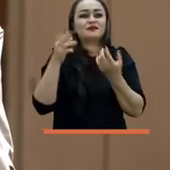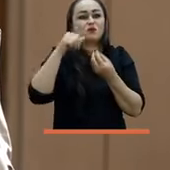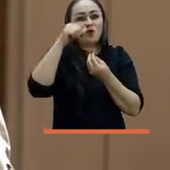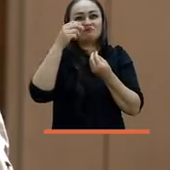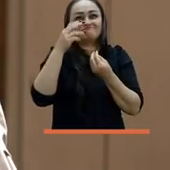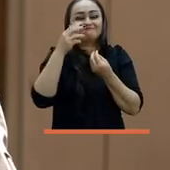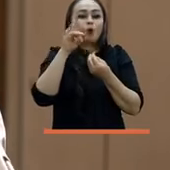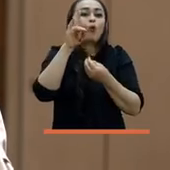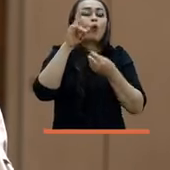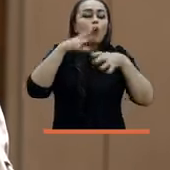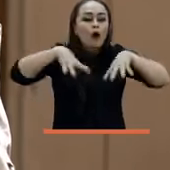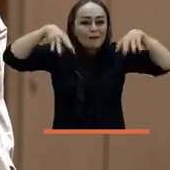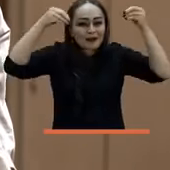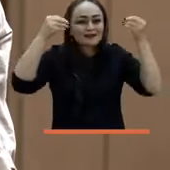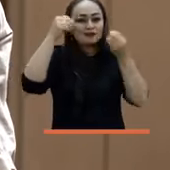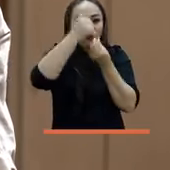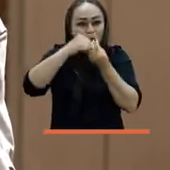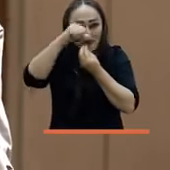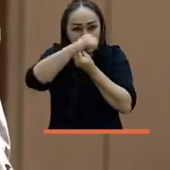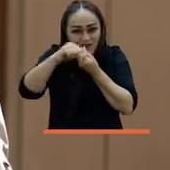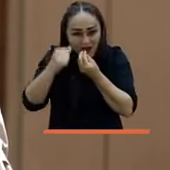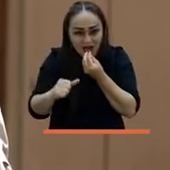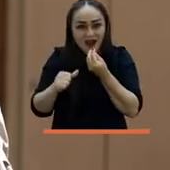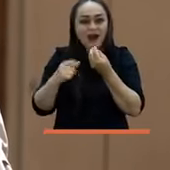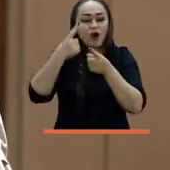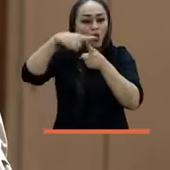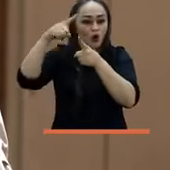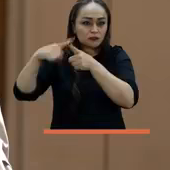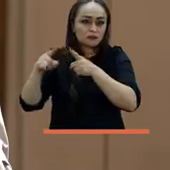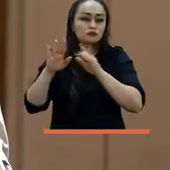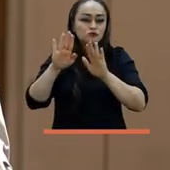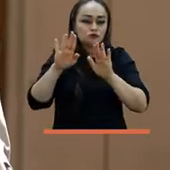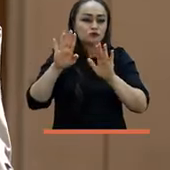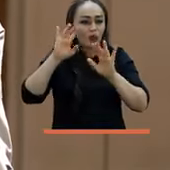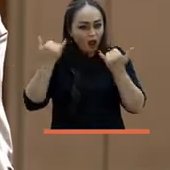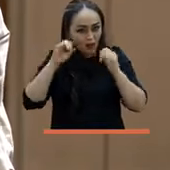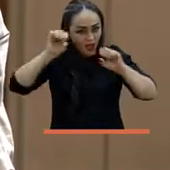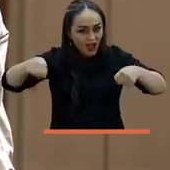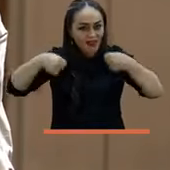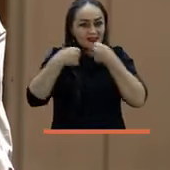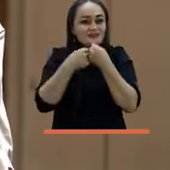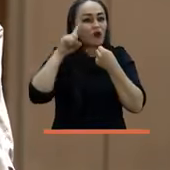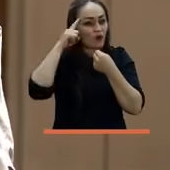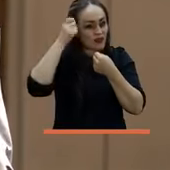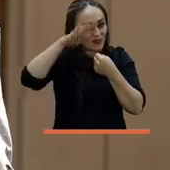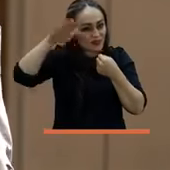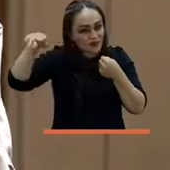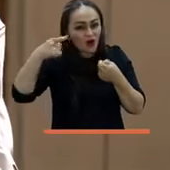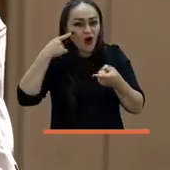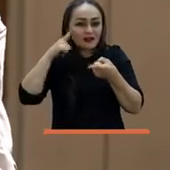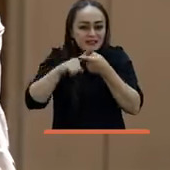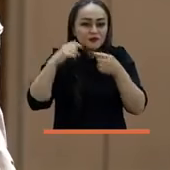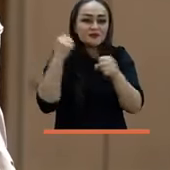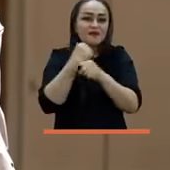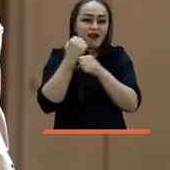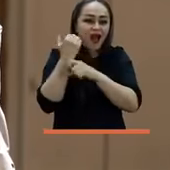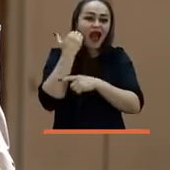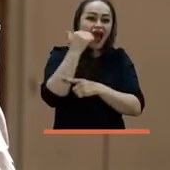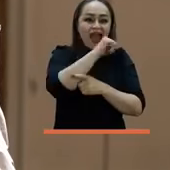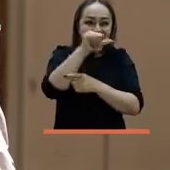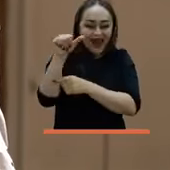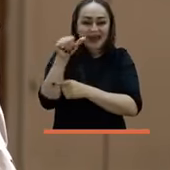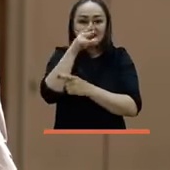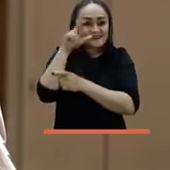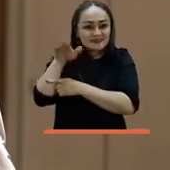konfekoop que es la alianza de todas las cooperativas de antioquia firmamos una alianza con la gobernación de antioquia para trabajar con mujeres rurales en